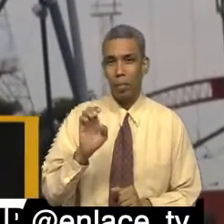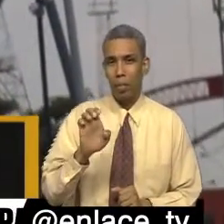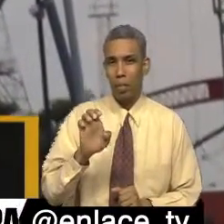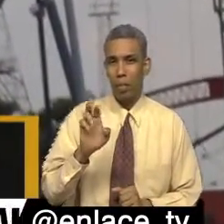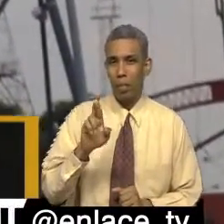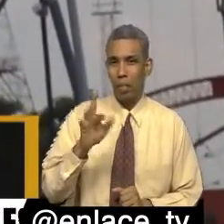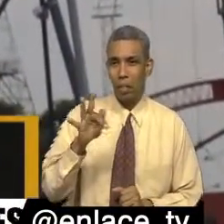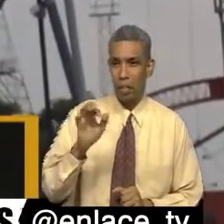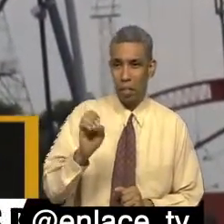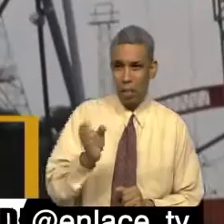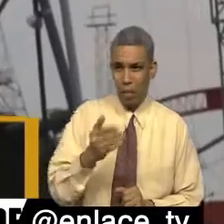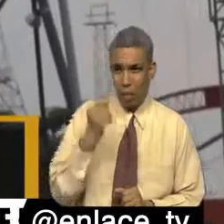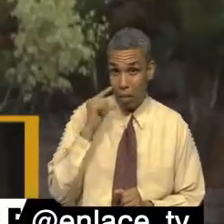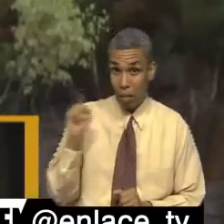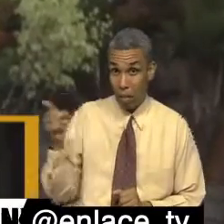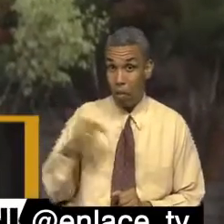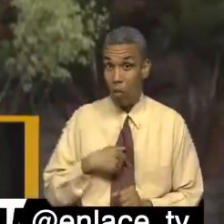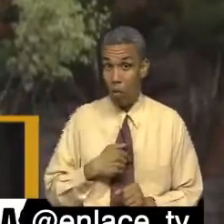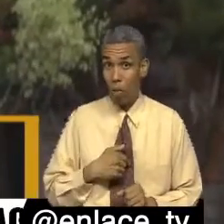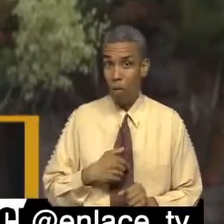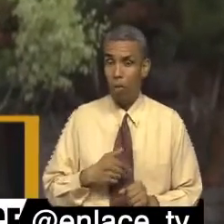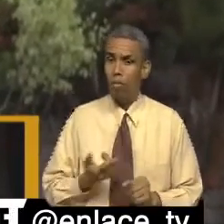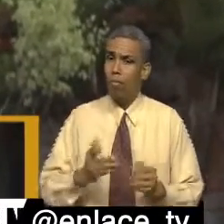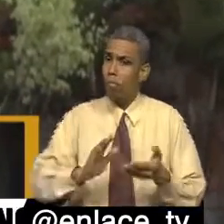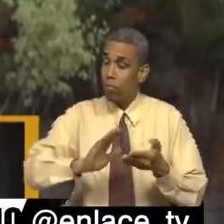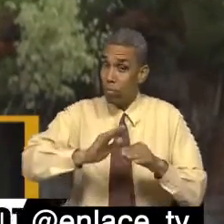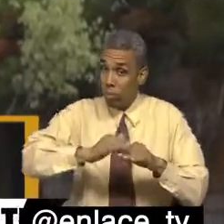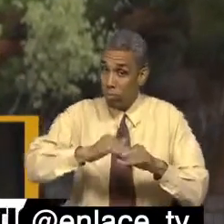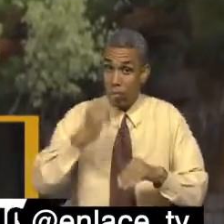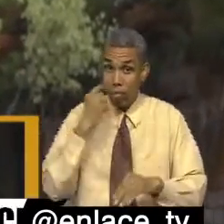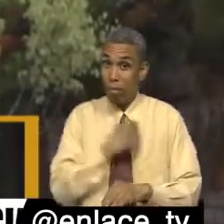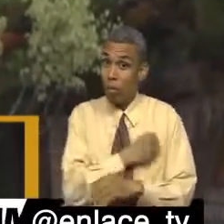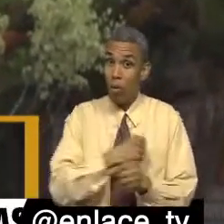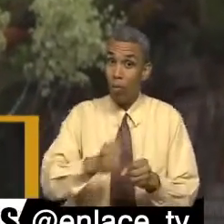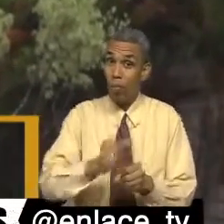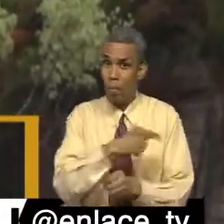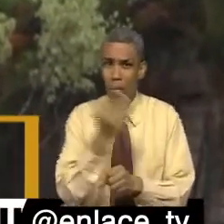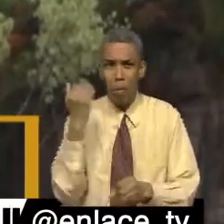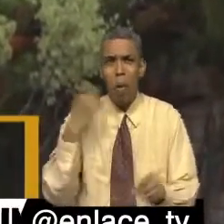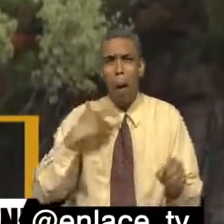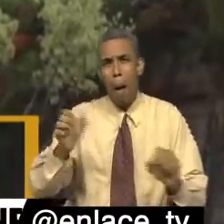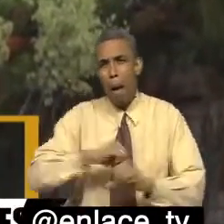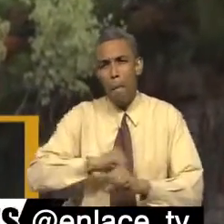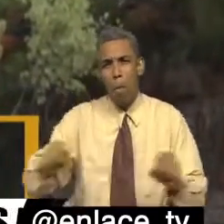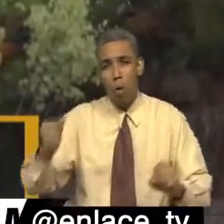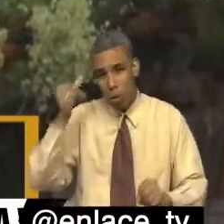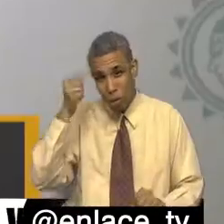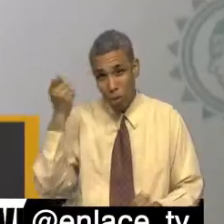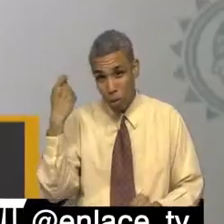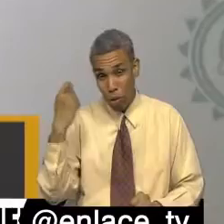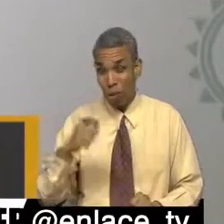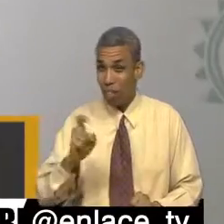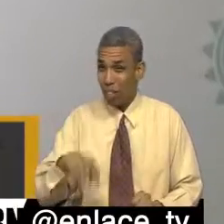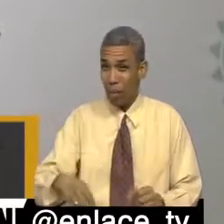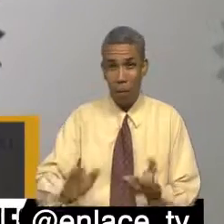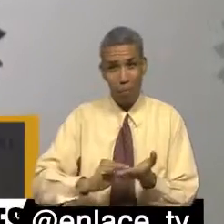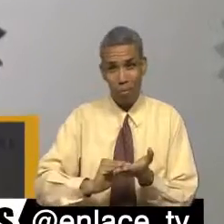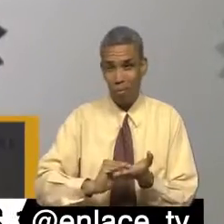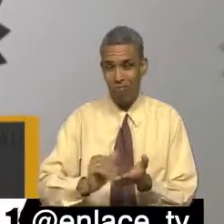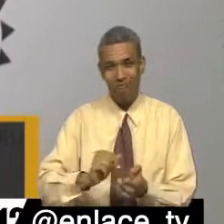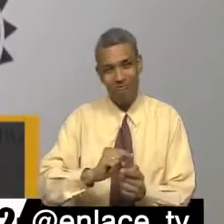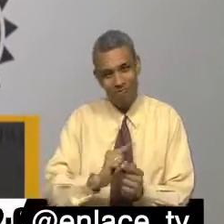últimas horas es un llamado y está pidiendo a gritos que se realice cuanto antes esta modernización. Respaldamos plenamente